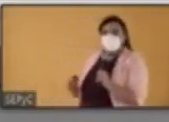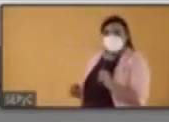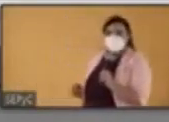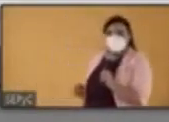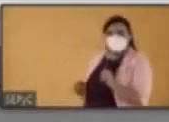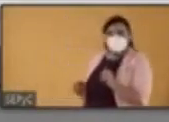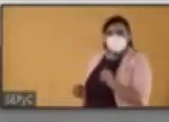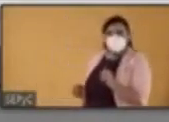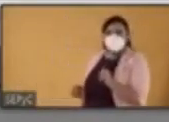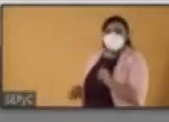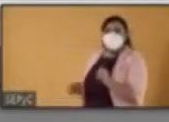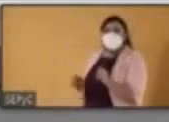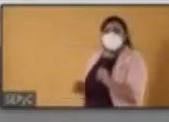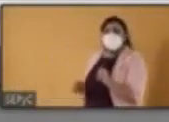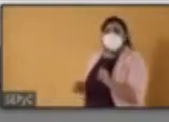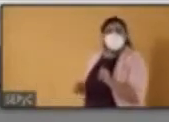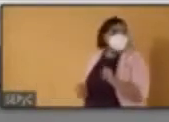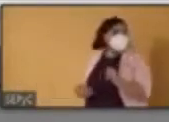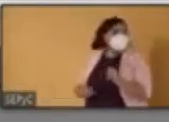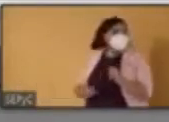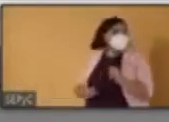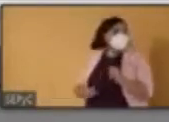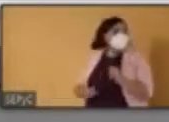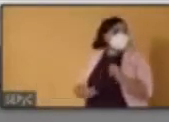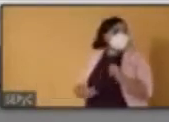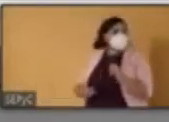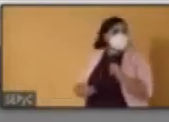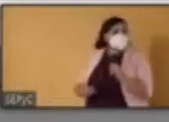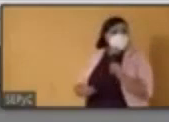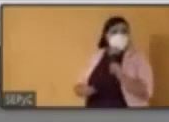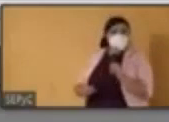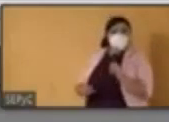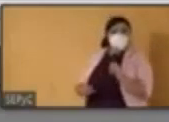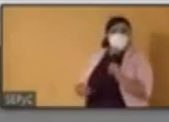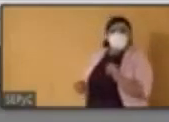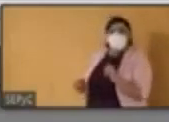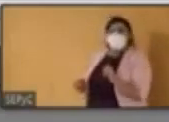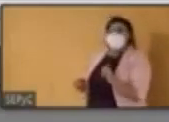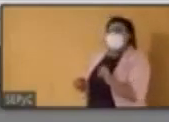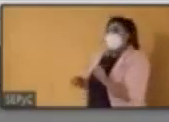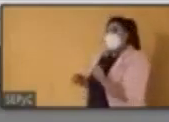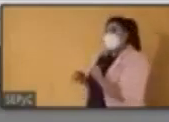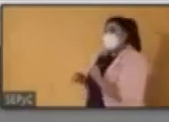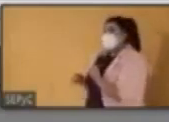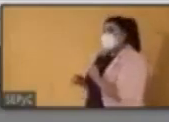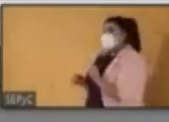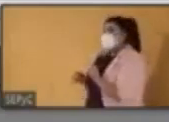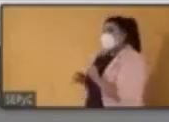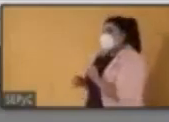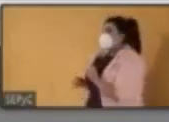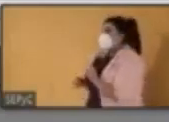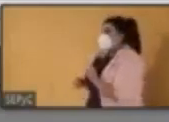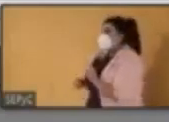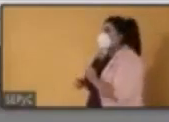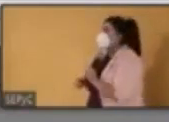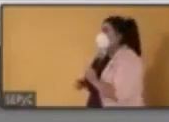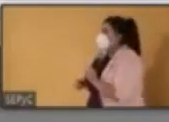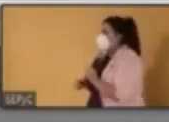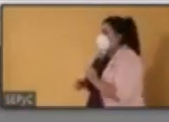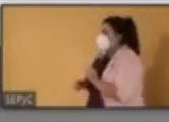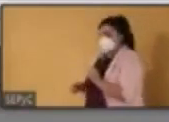con plazas estatales, identificarán en la denominación del ente público el nombre de la Secretaría de Educación Pública